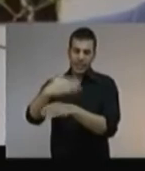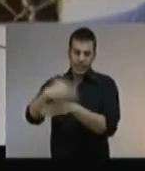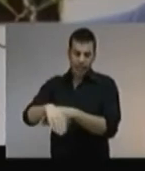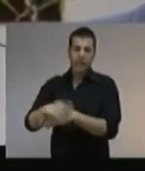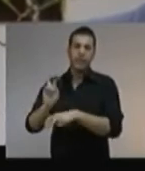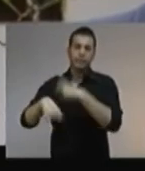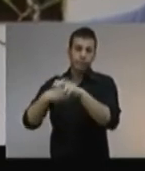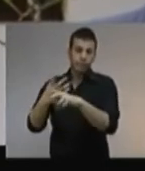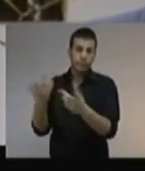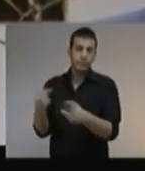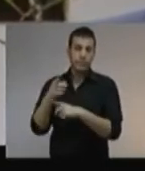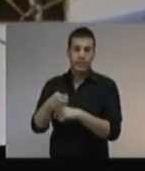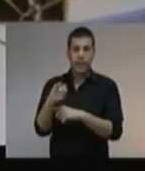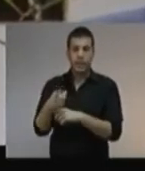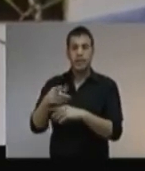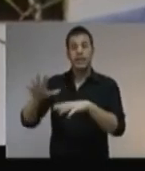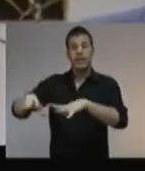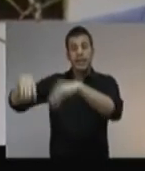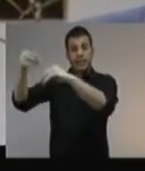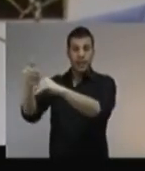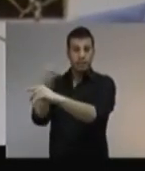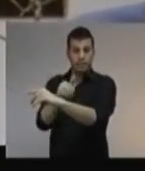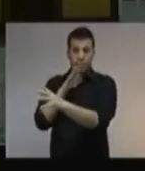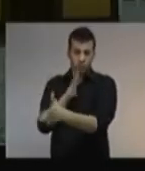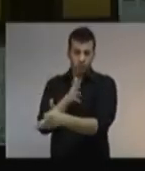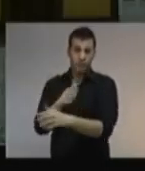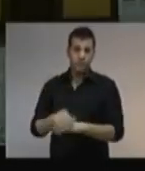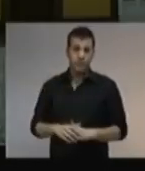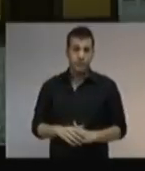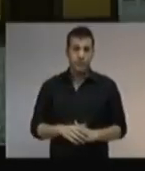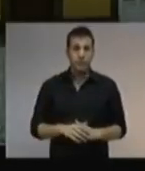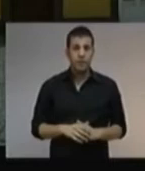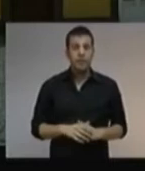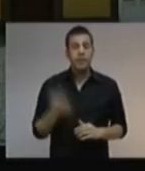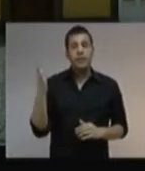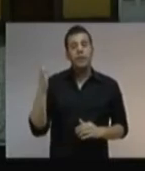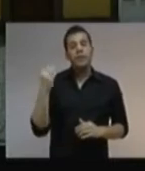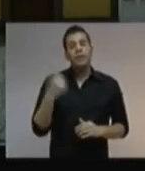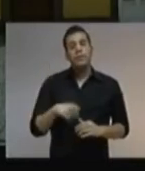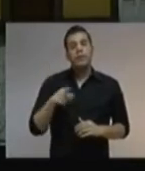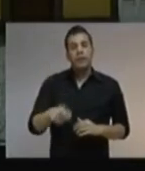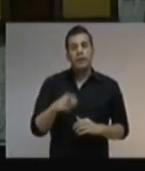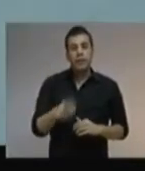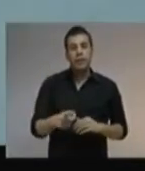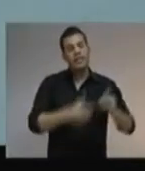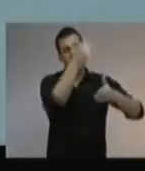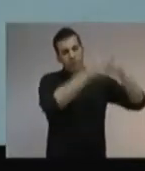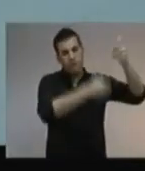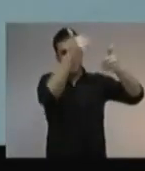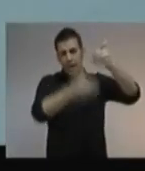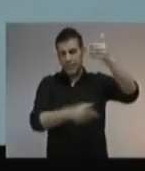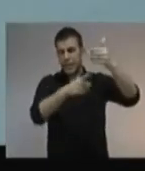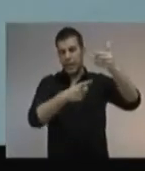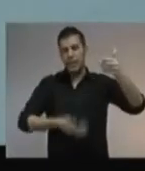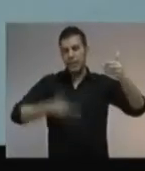en el respaldo de la catedral, y está muy bien conservada, sobre todo la línea de fachadas meridional, entre